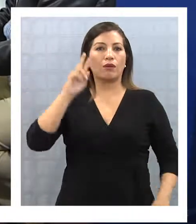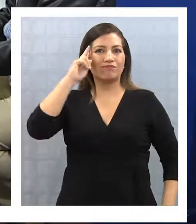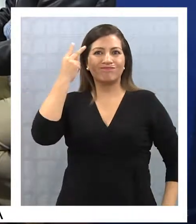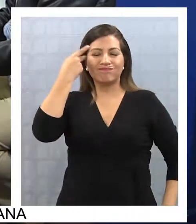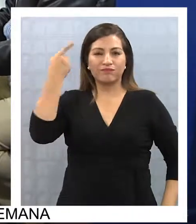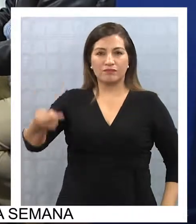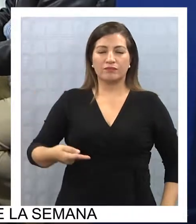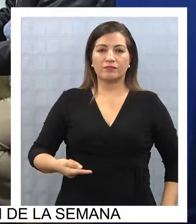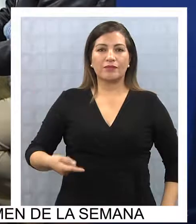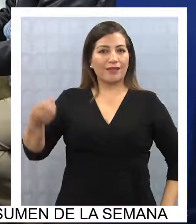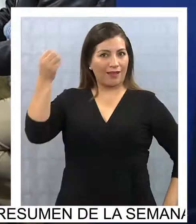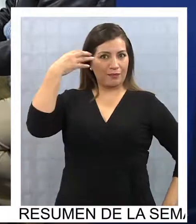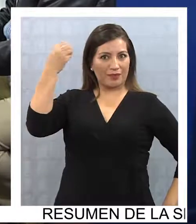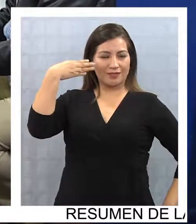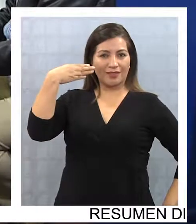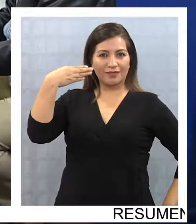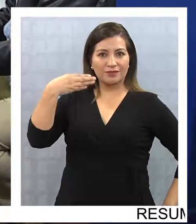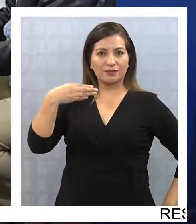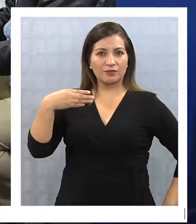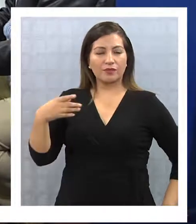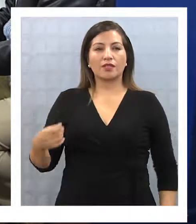segregación en origen. Vamos a tener que